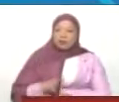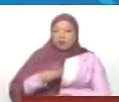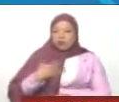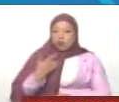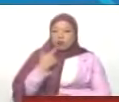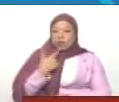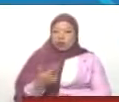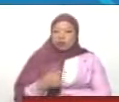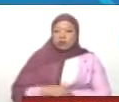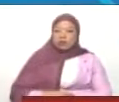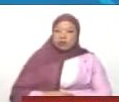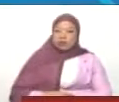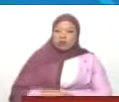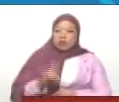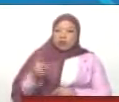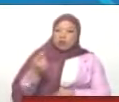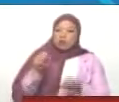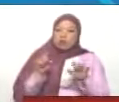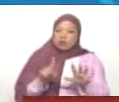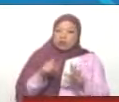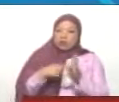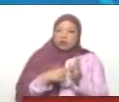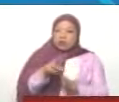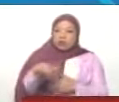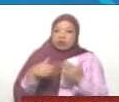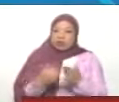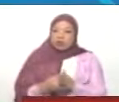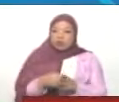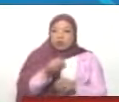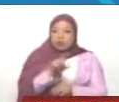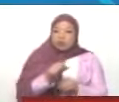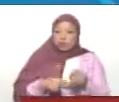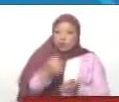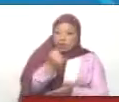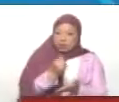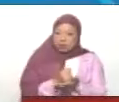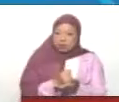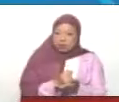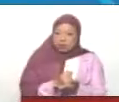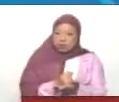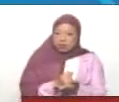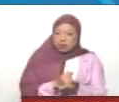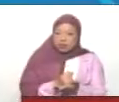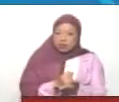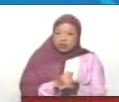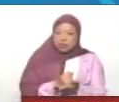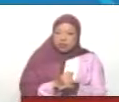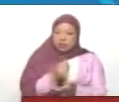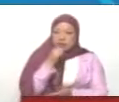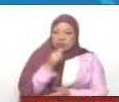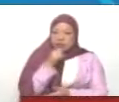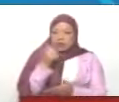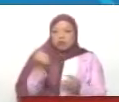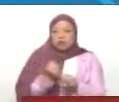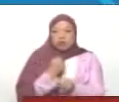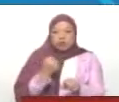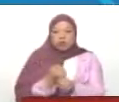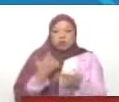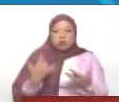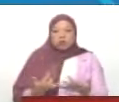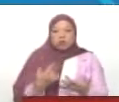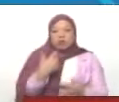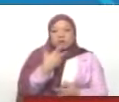decir que en los primeros 103 municipios de la inscripción, que es apenas un tercio,